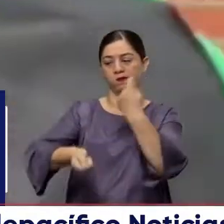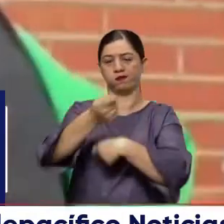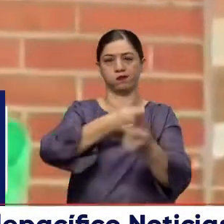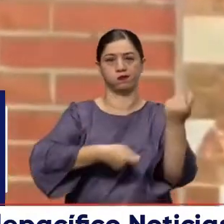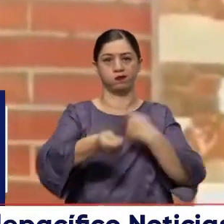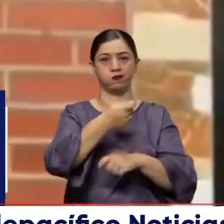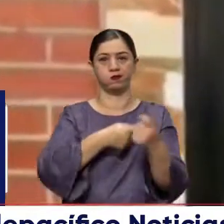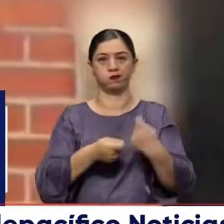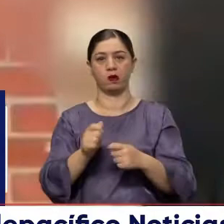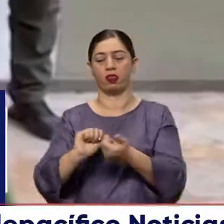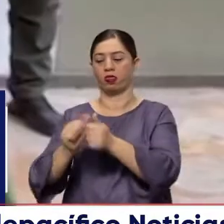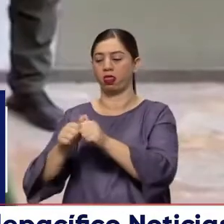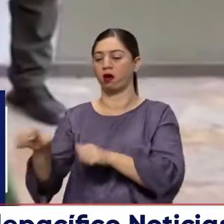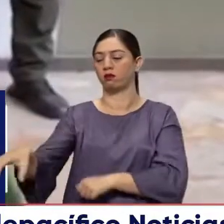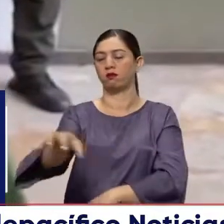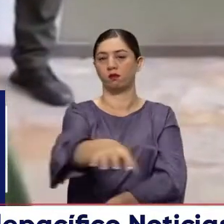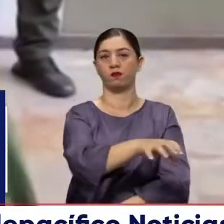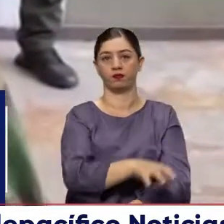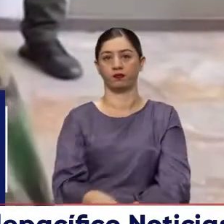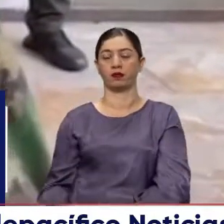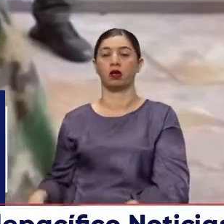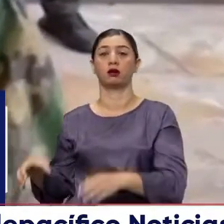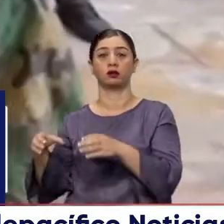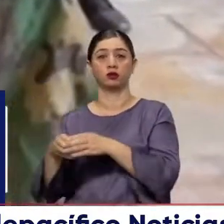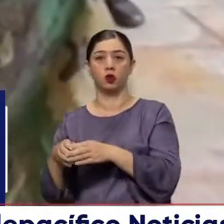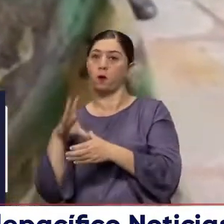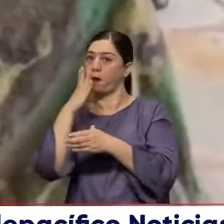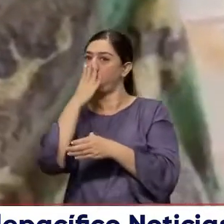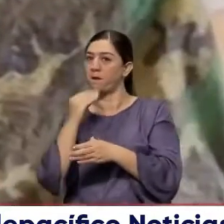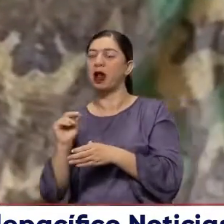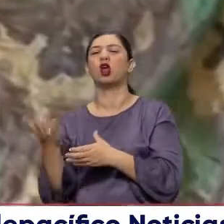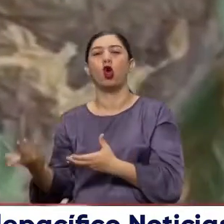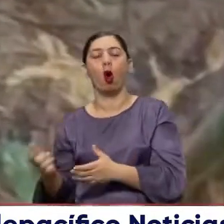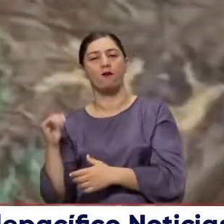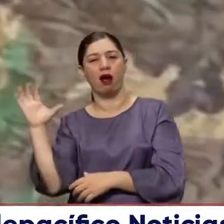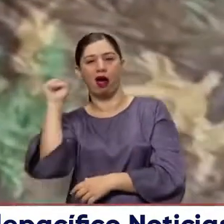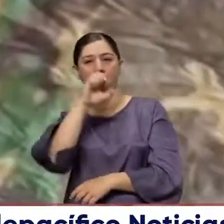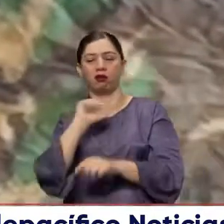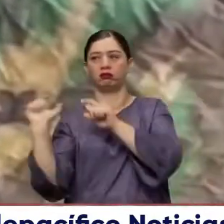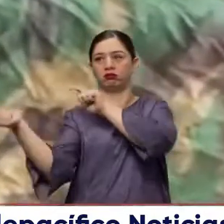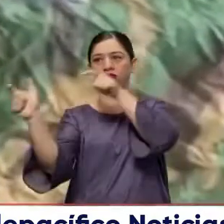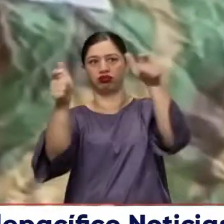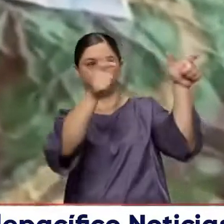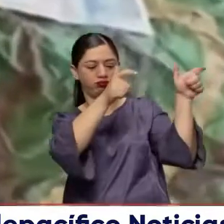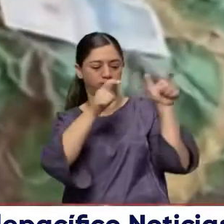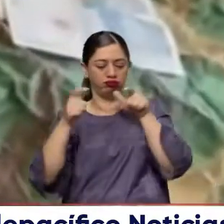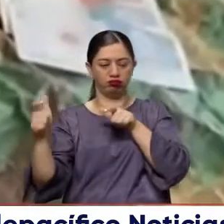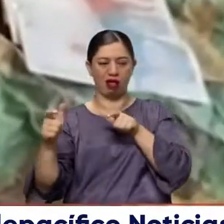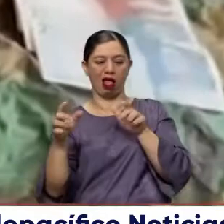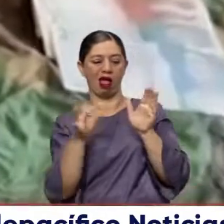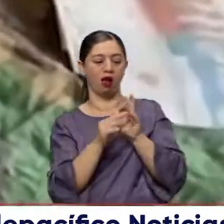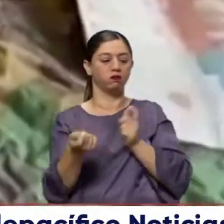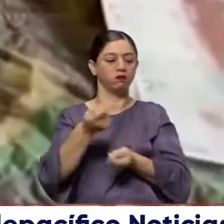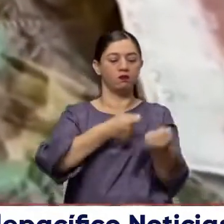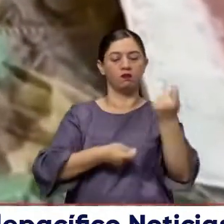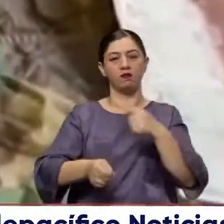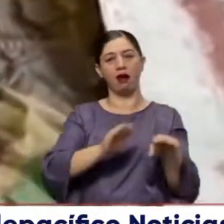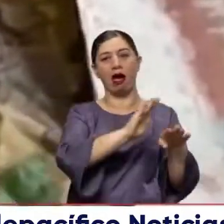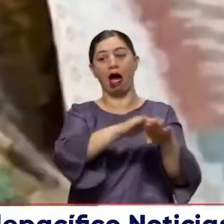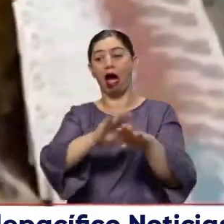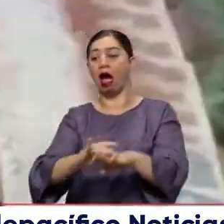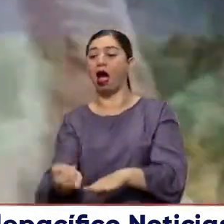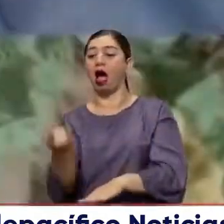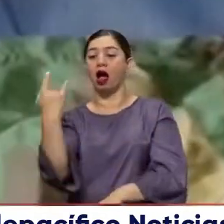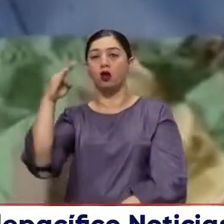entornos deportivos. Esta organización delincuencial al parecer usaba un dron para monitorear las zonas donde comercializaban los alucinógenos para advertir cuando